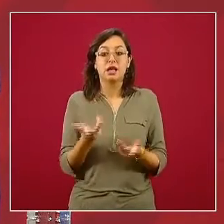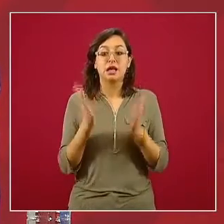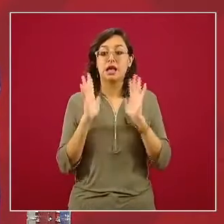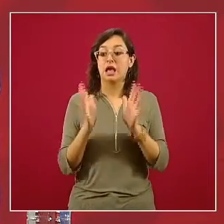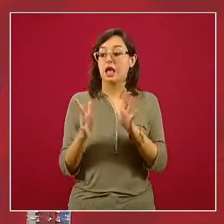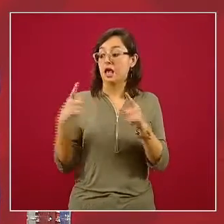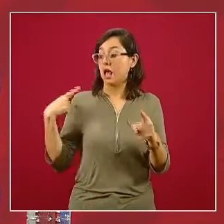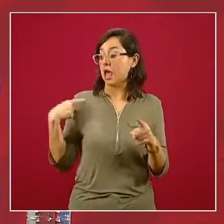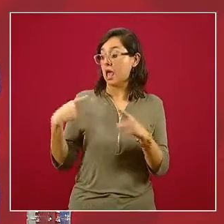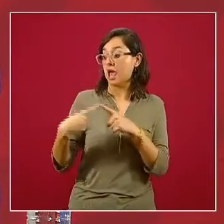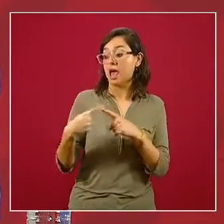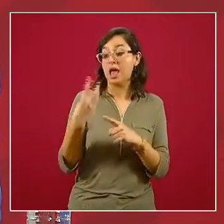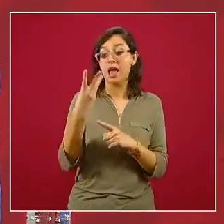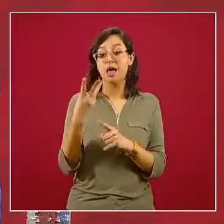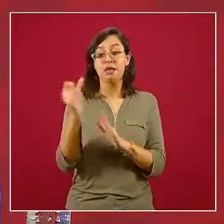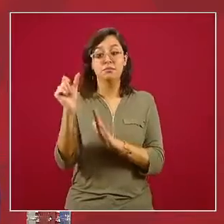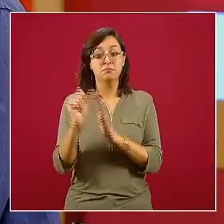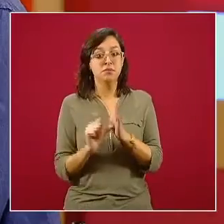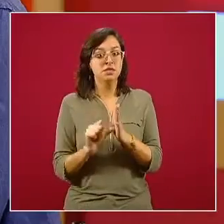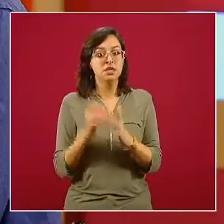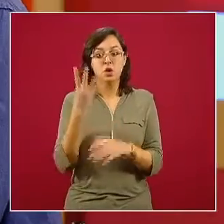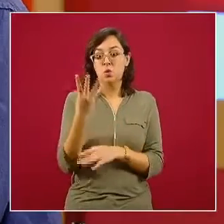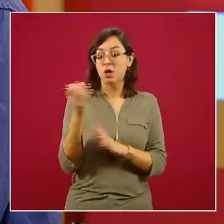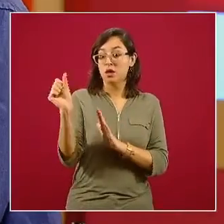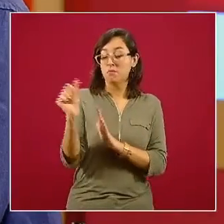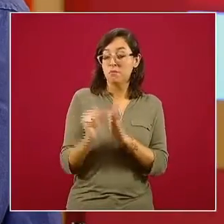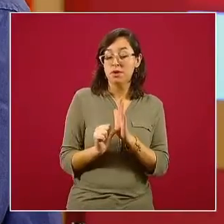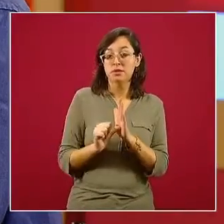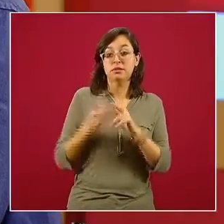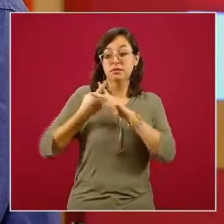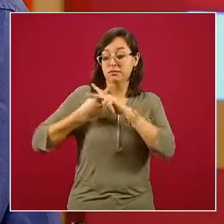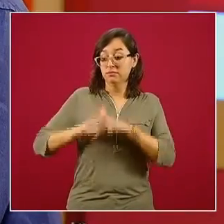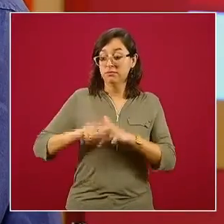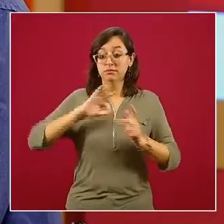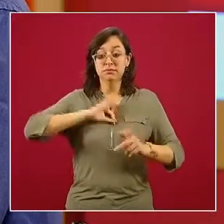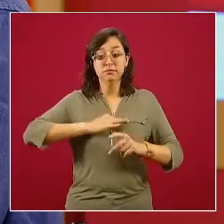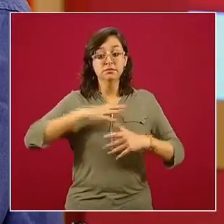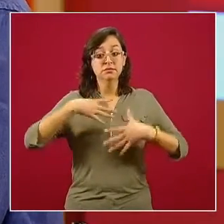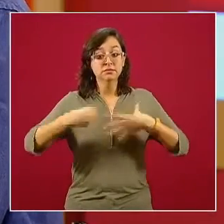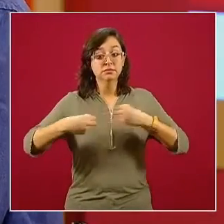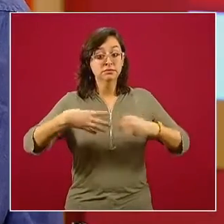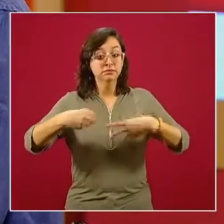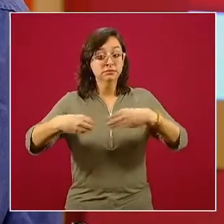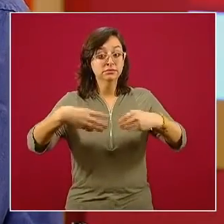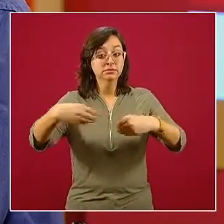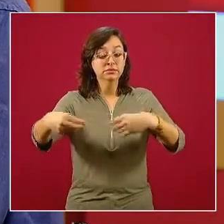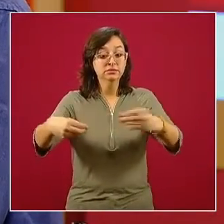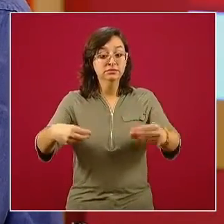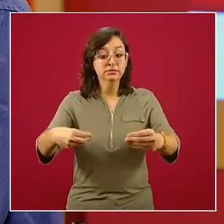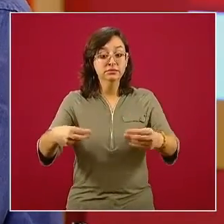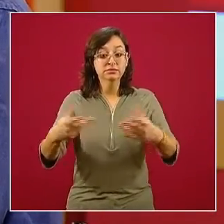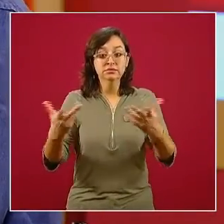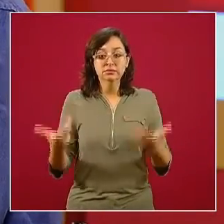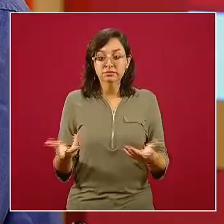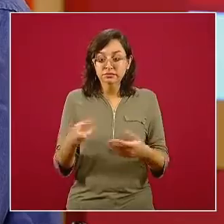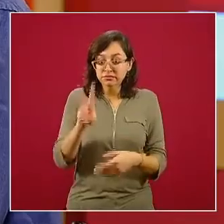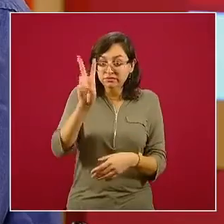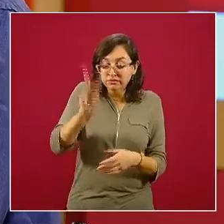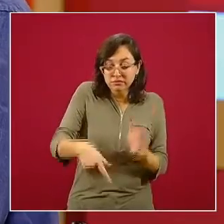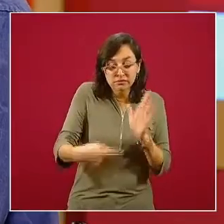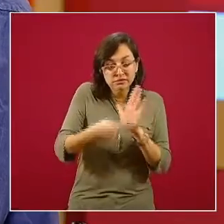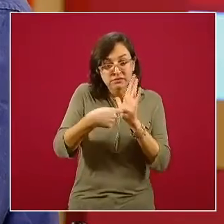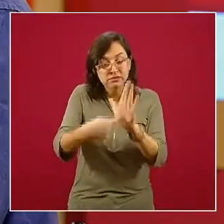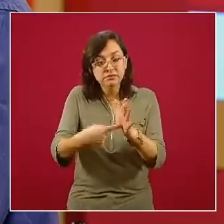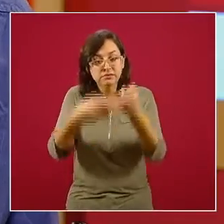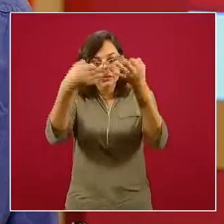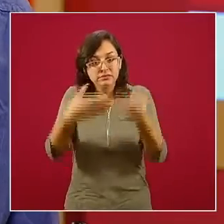3 meses, 4 meses del inicio de esta epidemia, no existe una evidencia